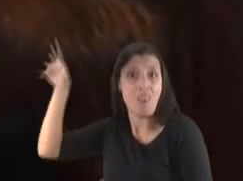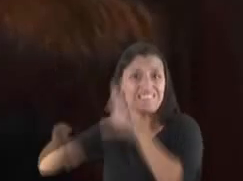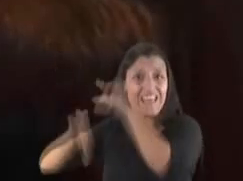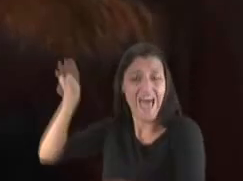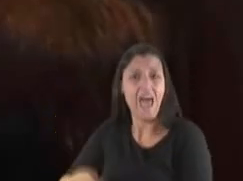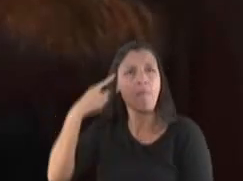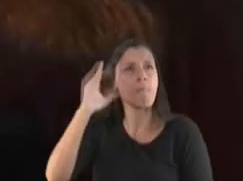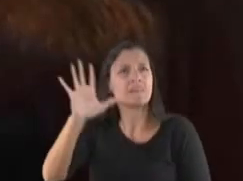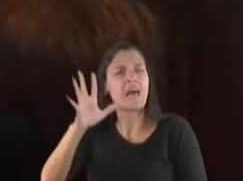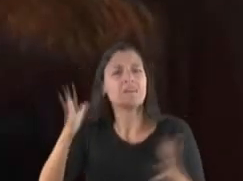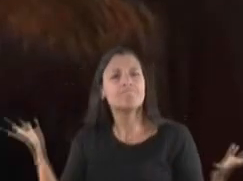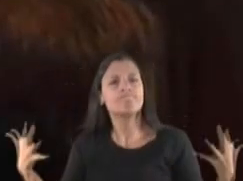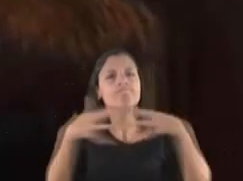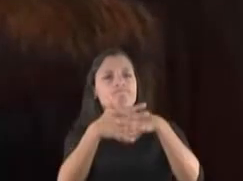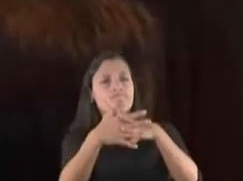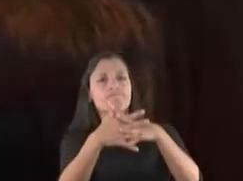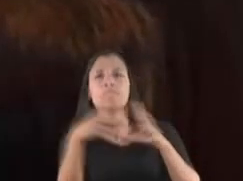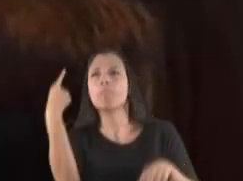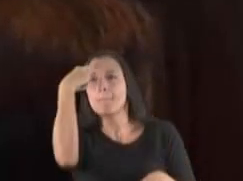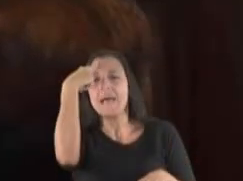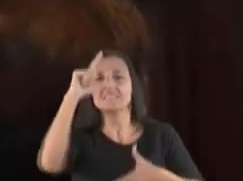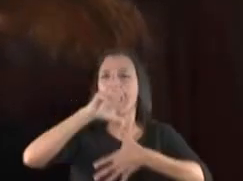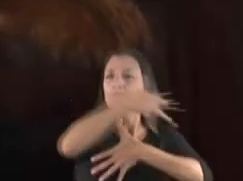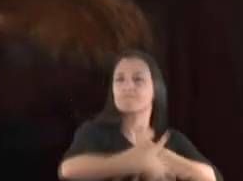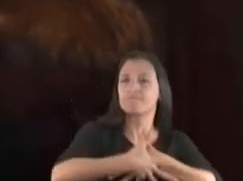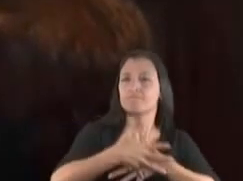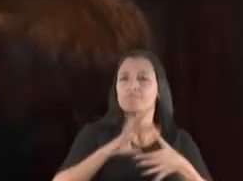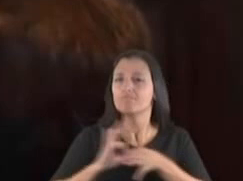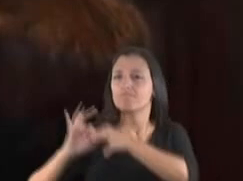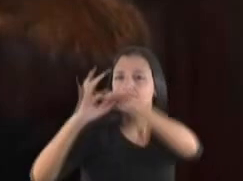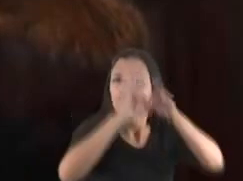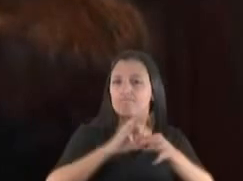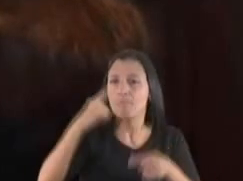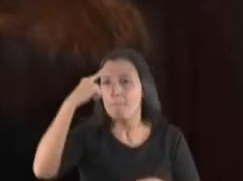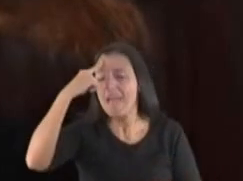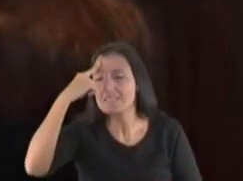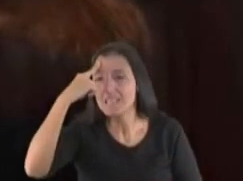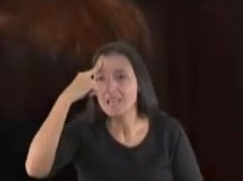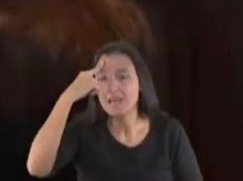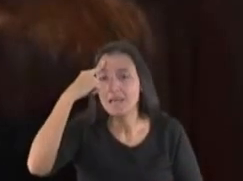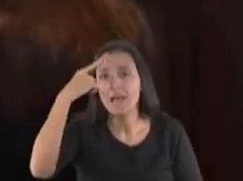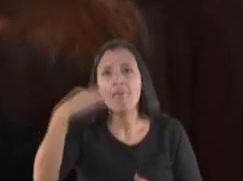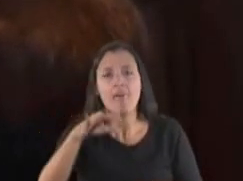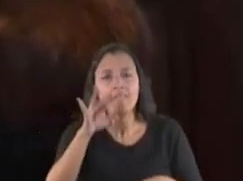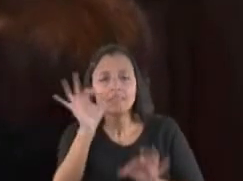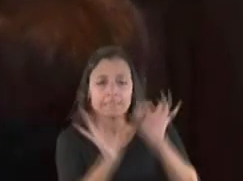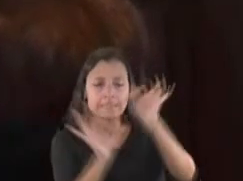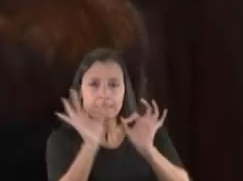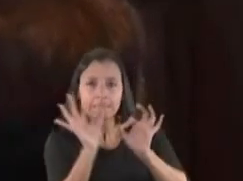Pensar en integrarnos, pensar en que somos una región, pensar que como región tenemos que